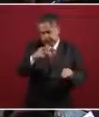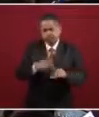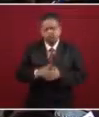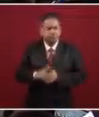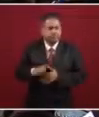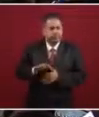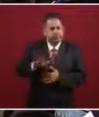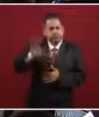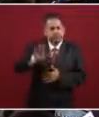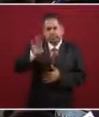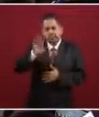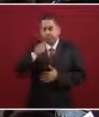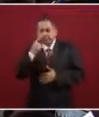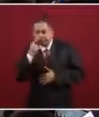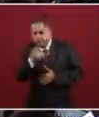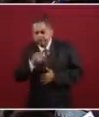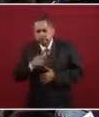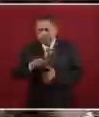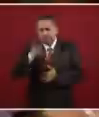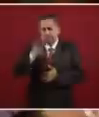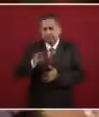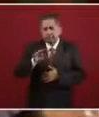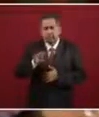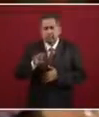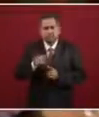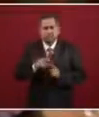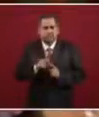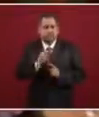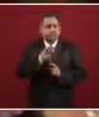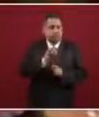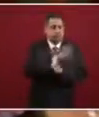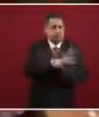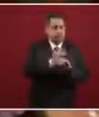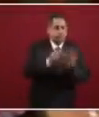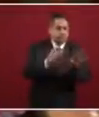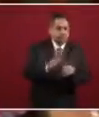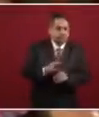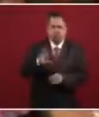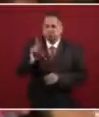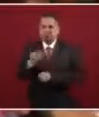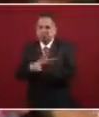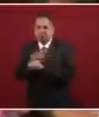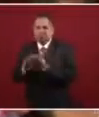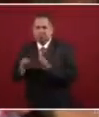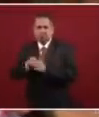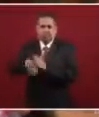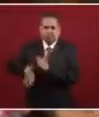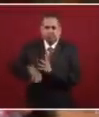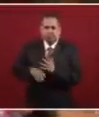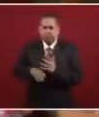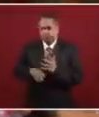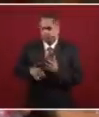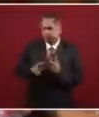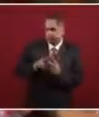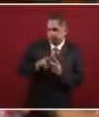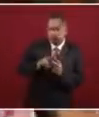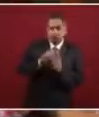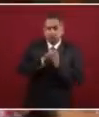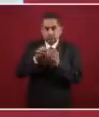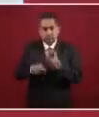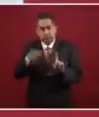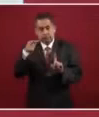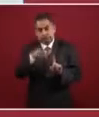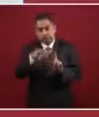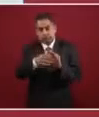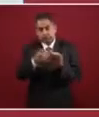Parecería que a veces es a voluntad la transparencia, y le voy a decir por qué. Porque en este caso, muy concretamente, ya